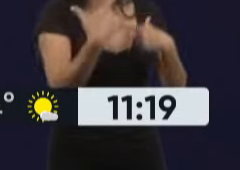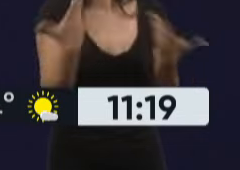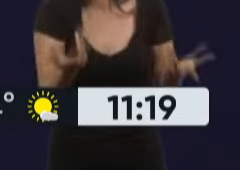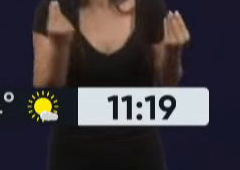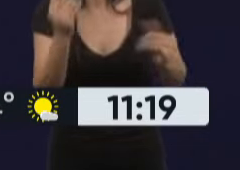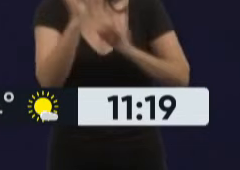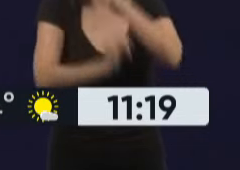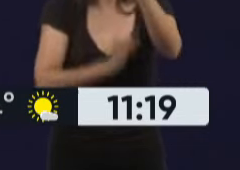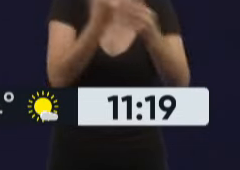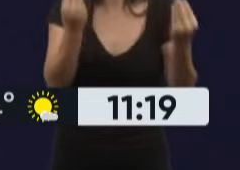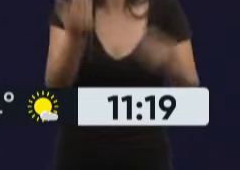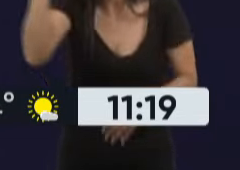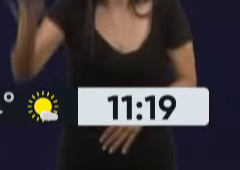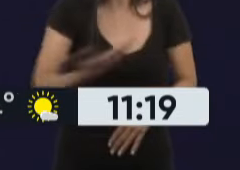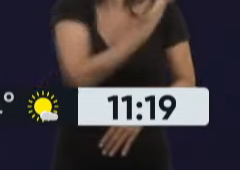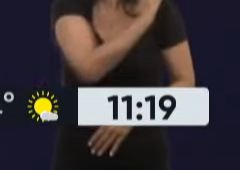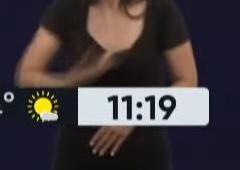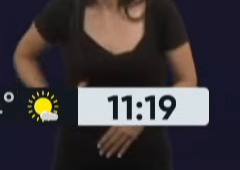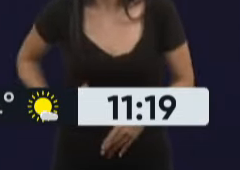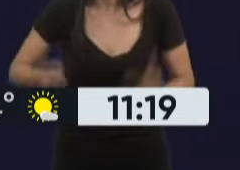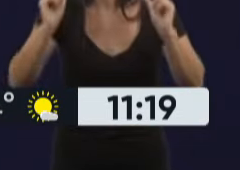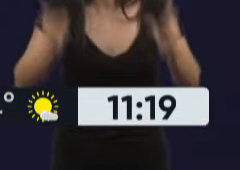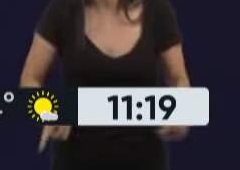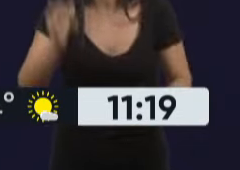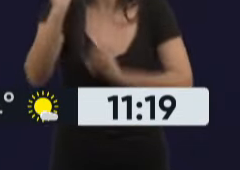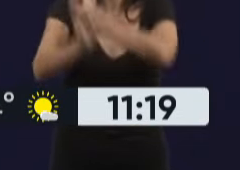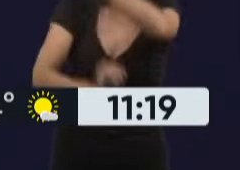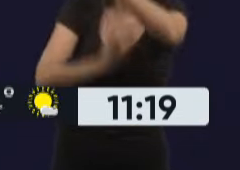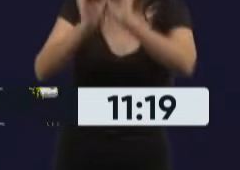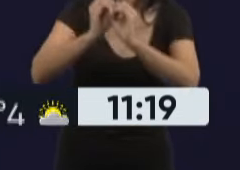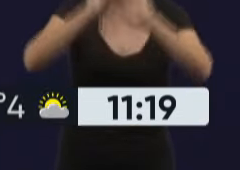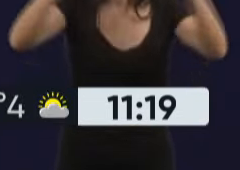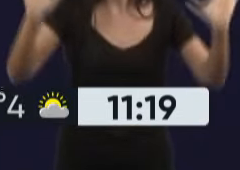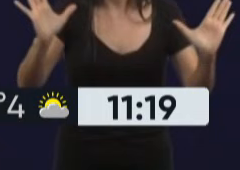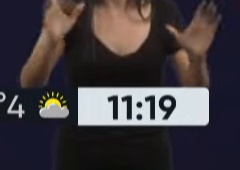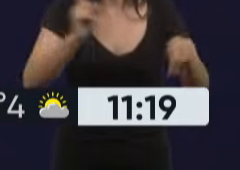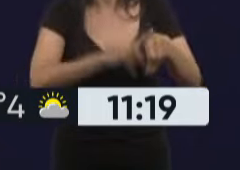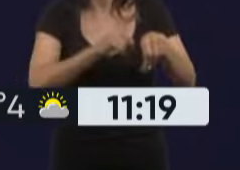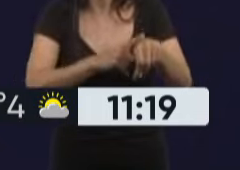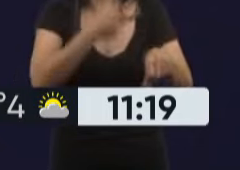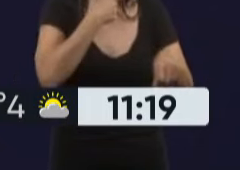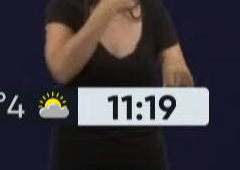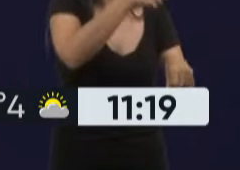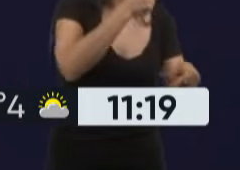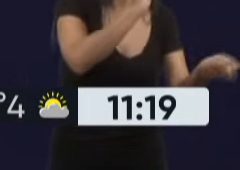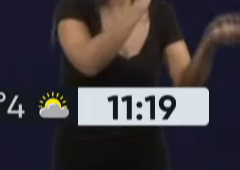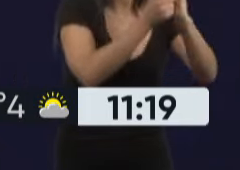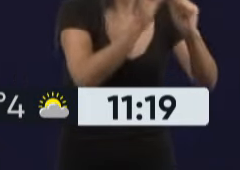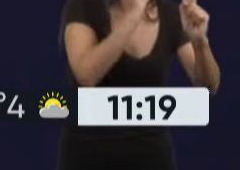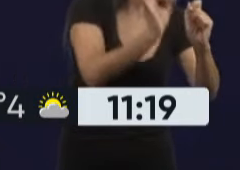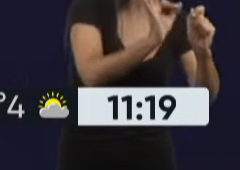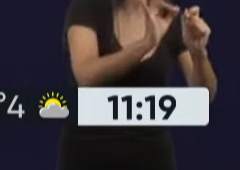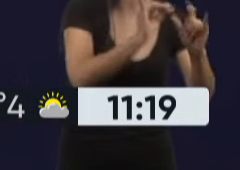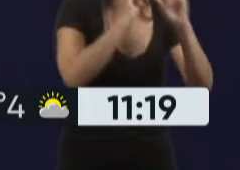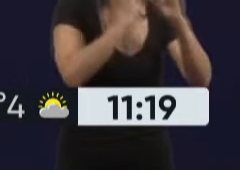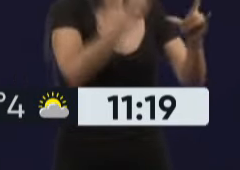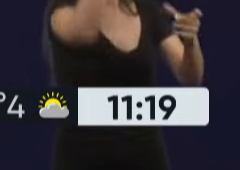esto porque el presidente también aclaró que cuando quieran modificar algo deben explicar los